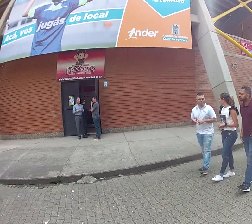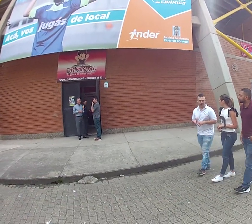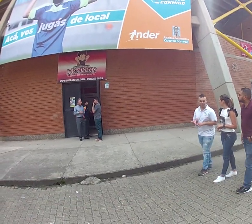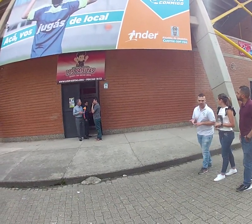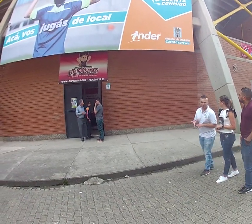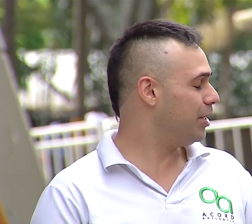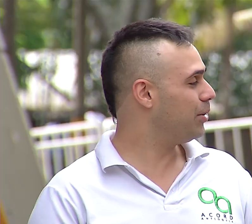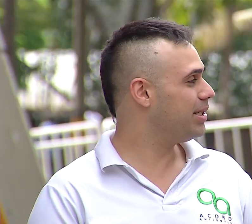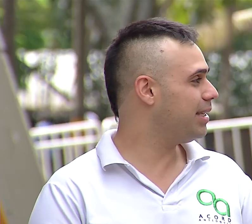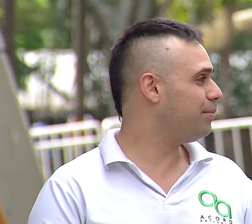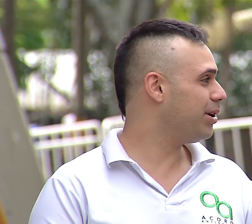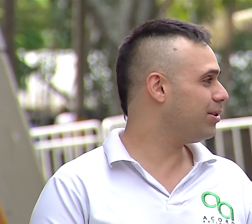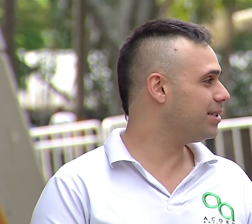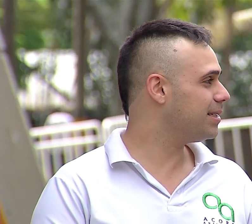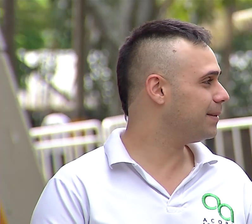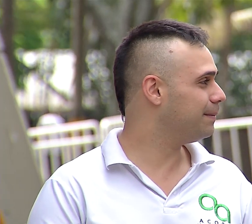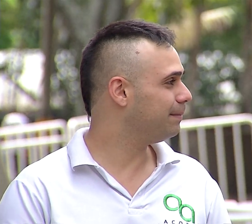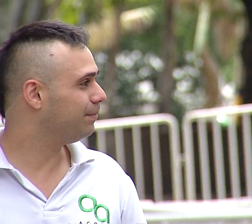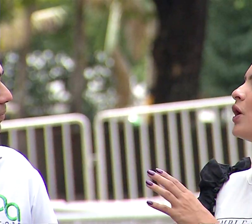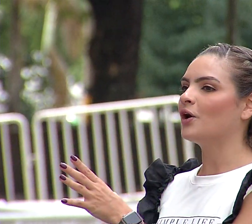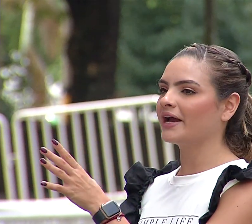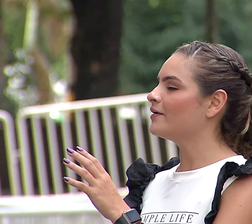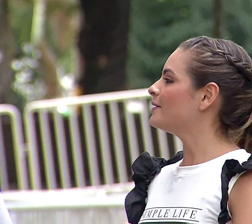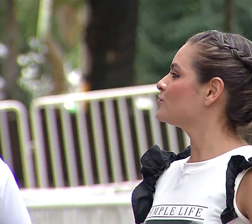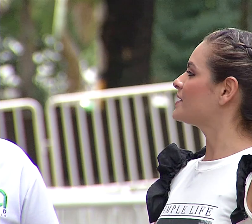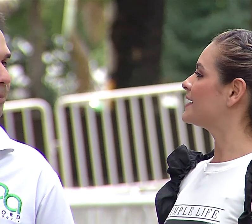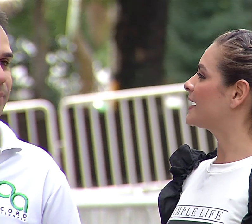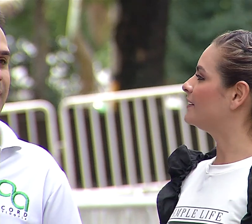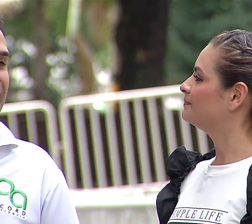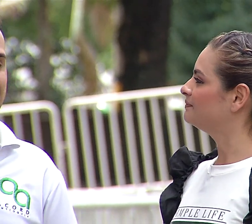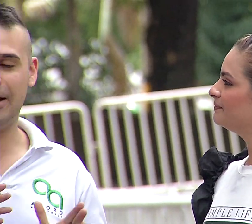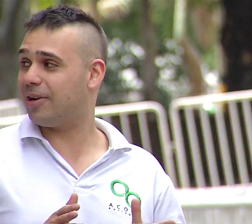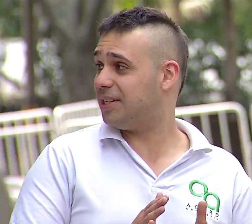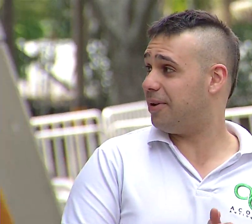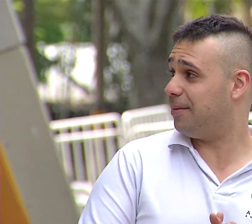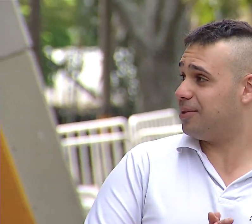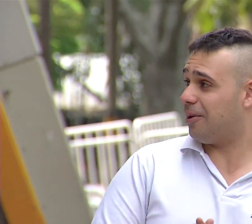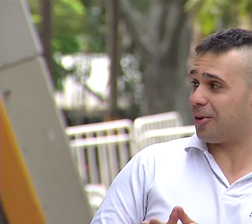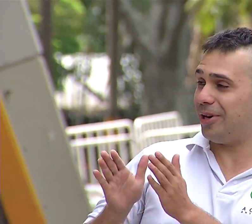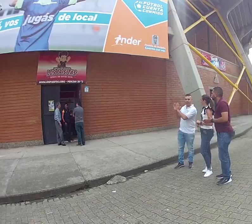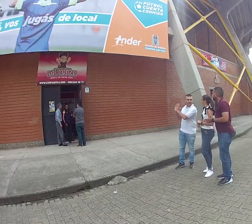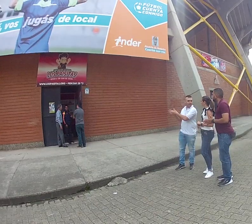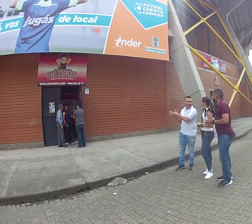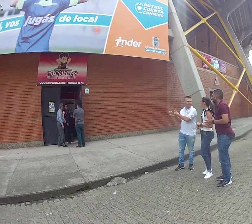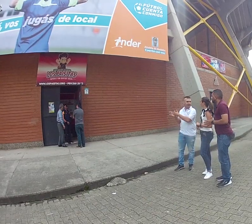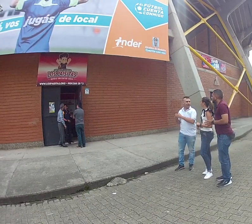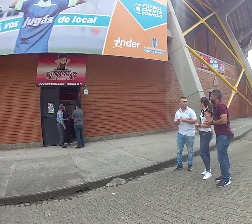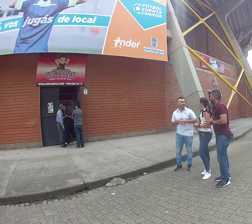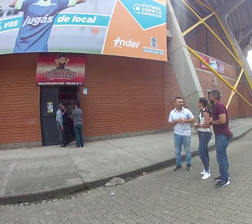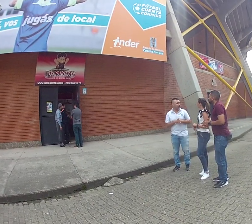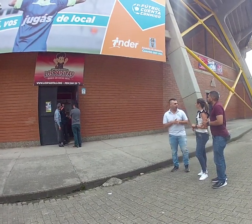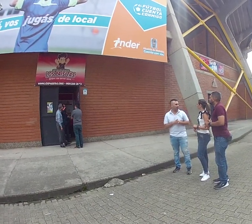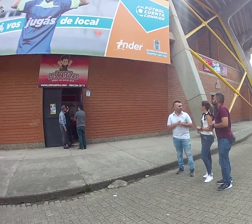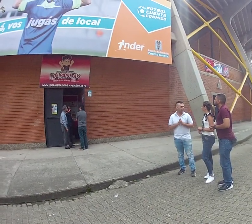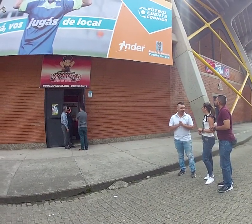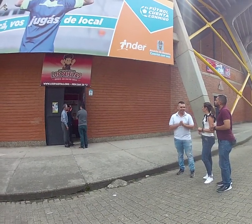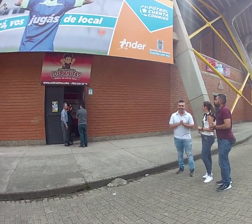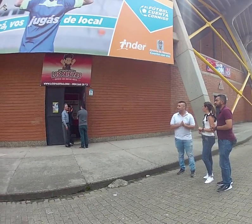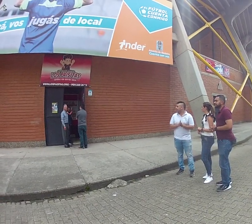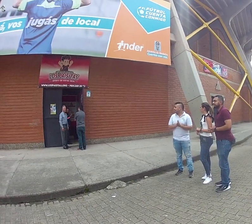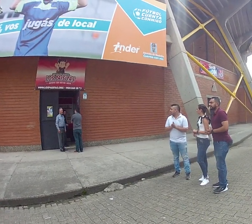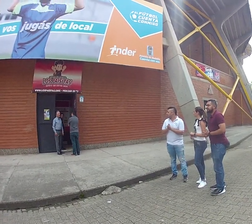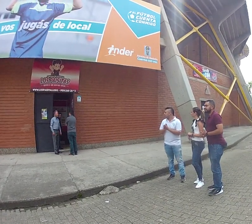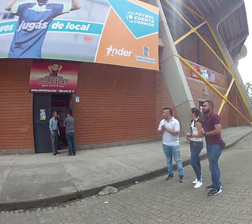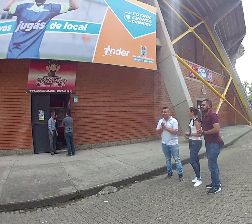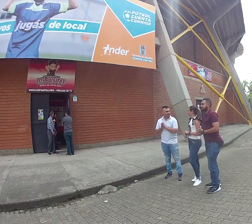para el deporte y todo ese tipo de cosas. Listo, ¿ahora qué vinimos a hacer acá? Claro que sí, vinimos a hablar con Armando Pérez, el presidente de la Corporación Los